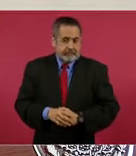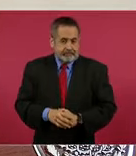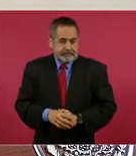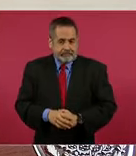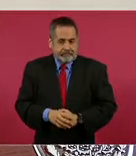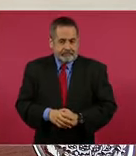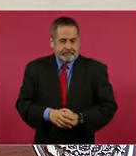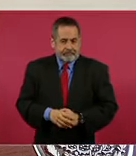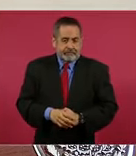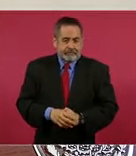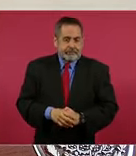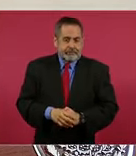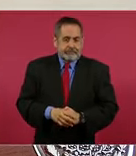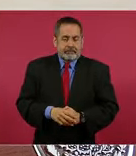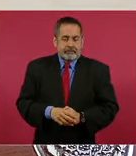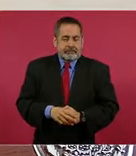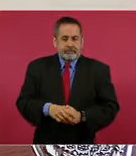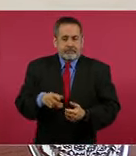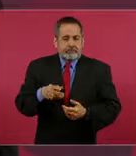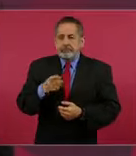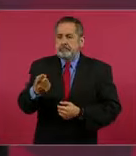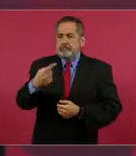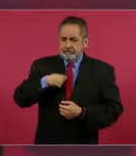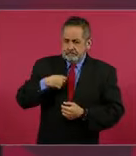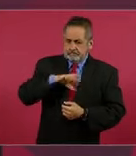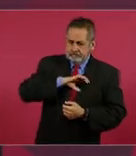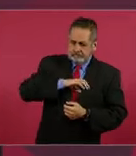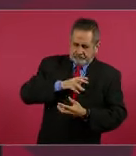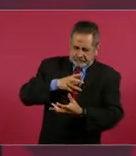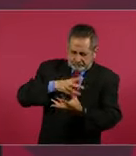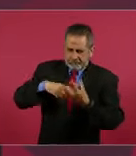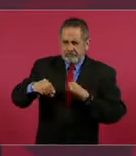que es recíproco.